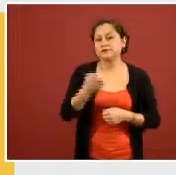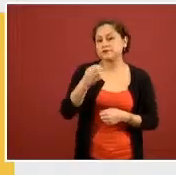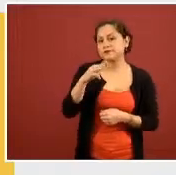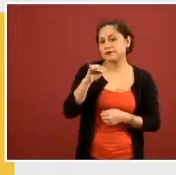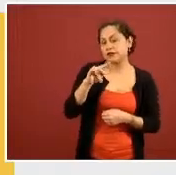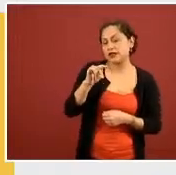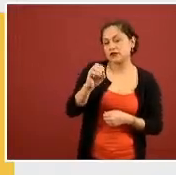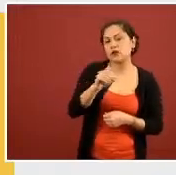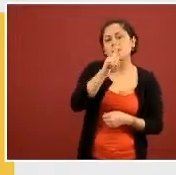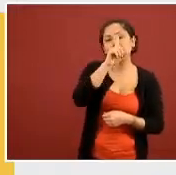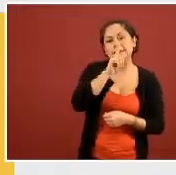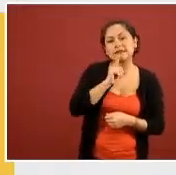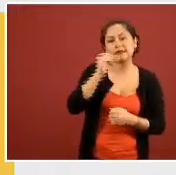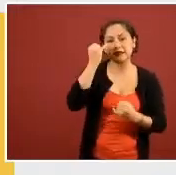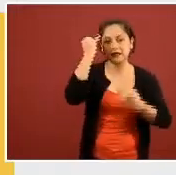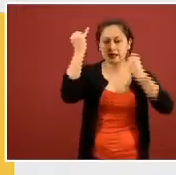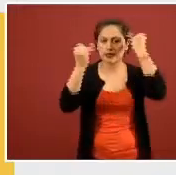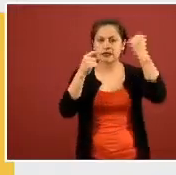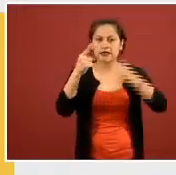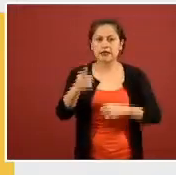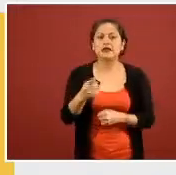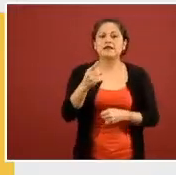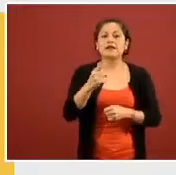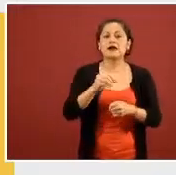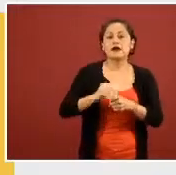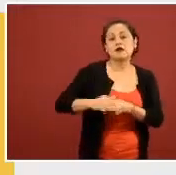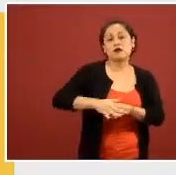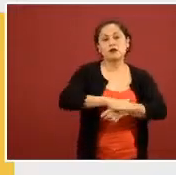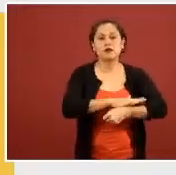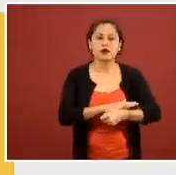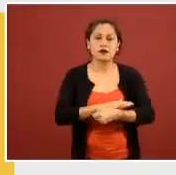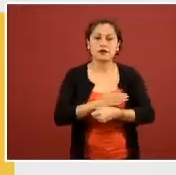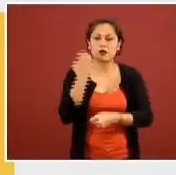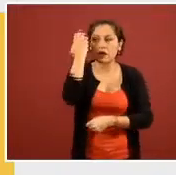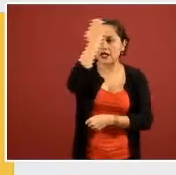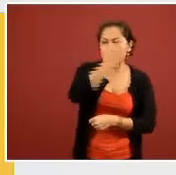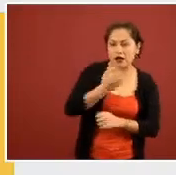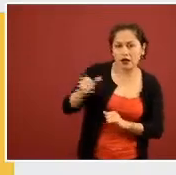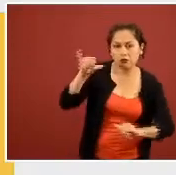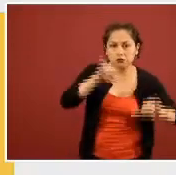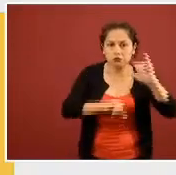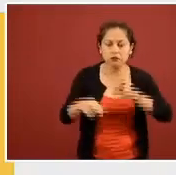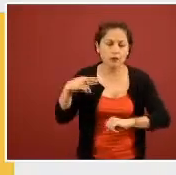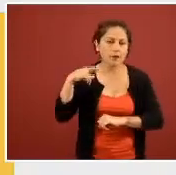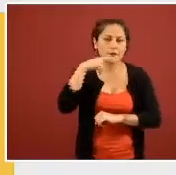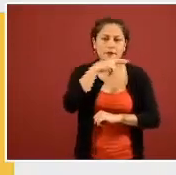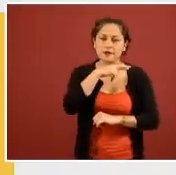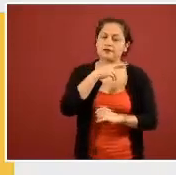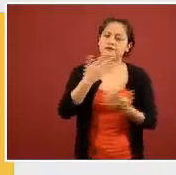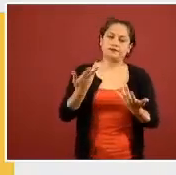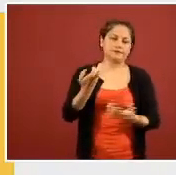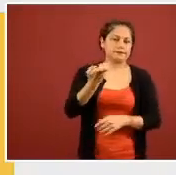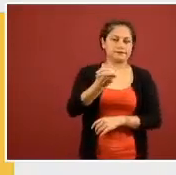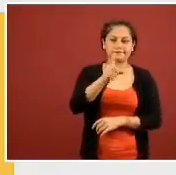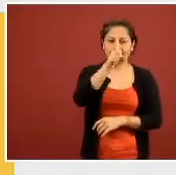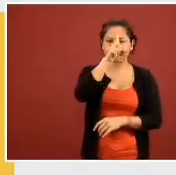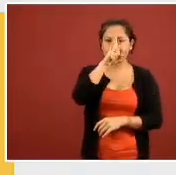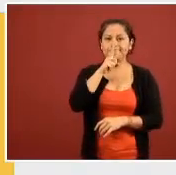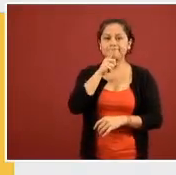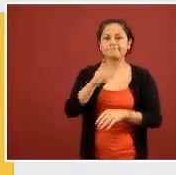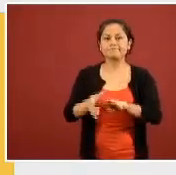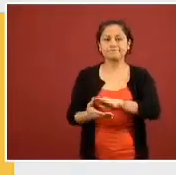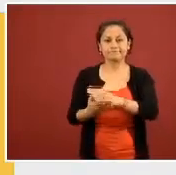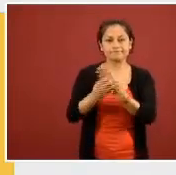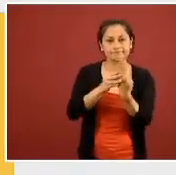coronavirus se diagnostica con una prueba rápida, que ya lo hemos visto aquí. Si solo pasando el mouse al